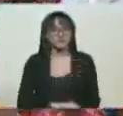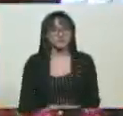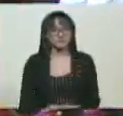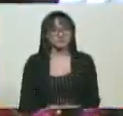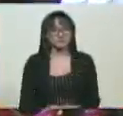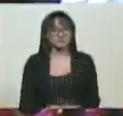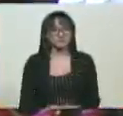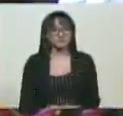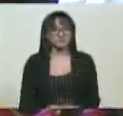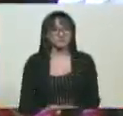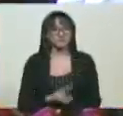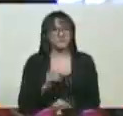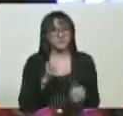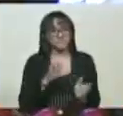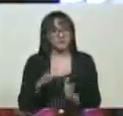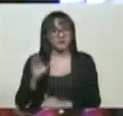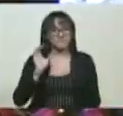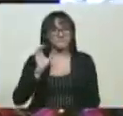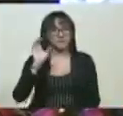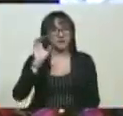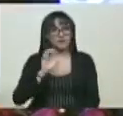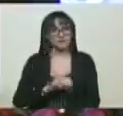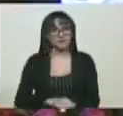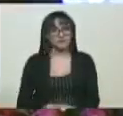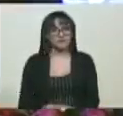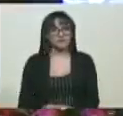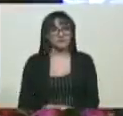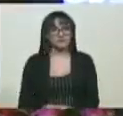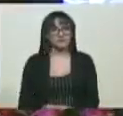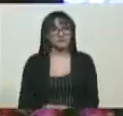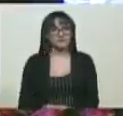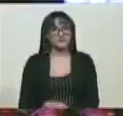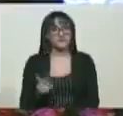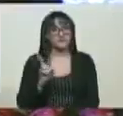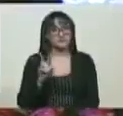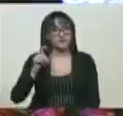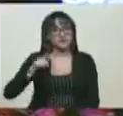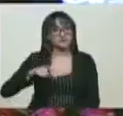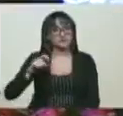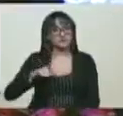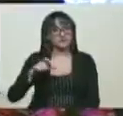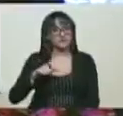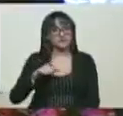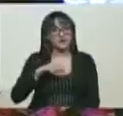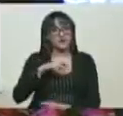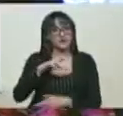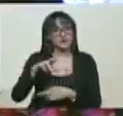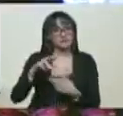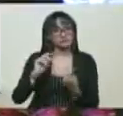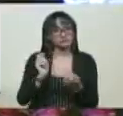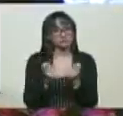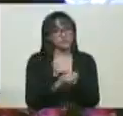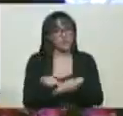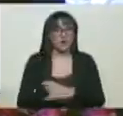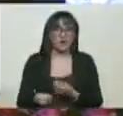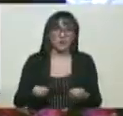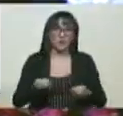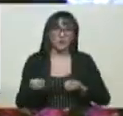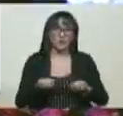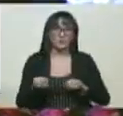pero también traigo el plan de la patria porque Venezuela necesita una gran revolución económica,